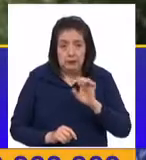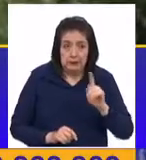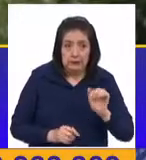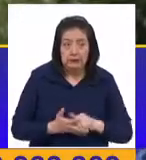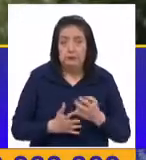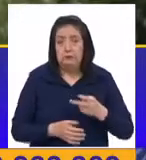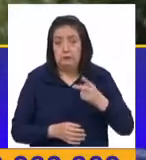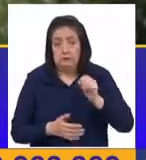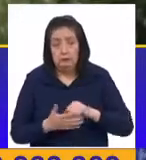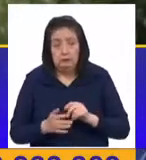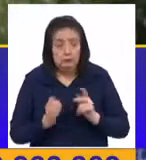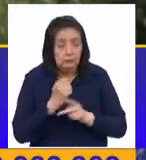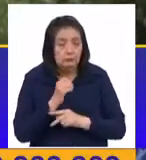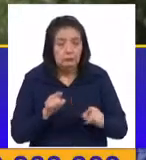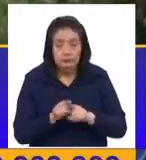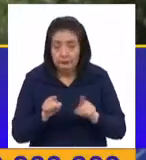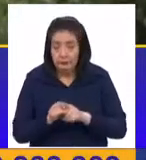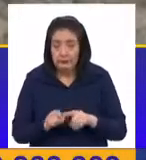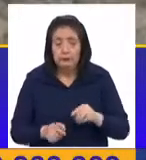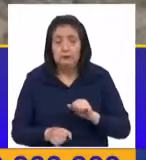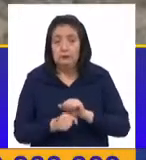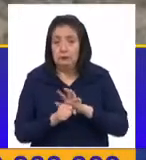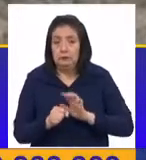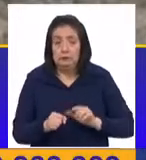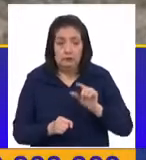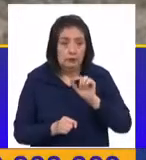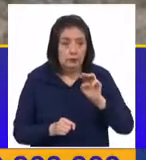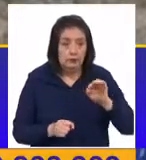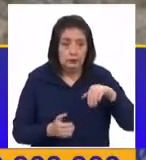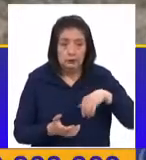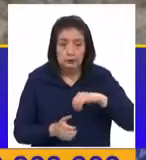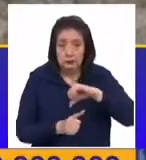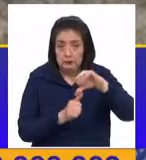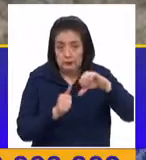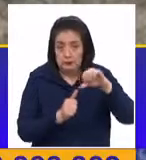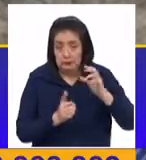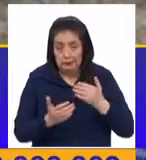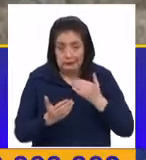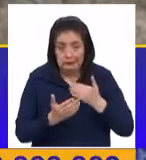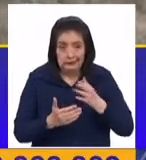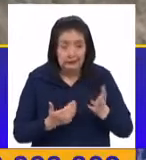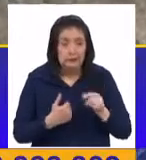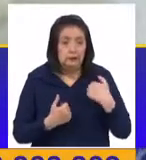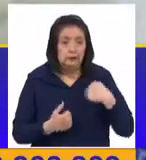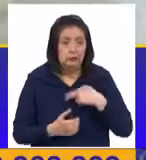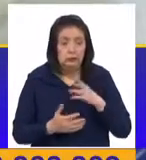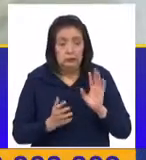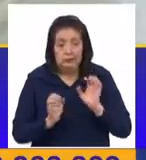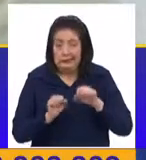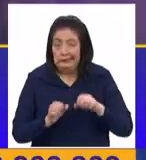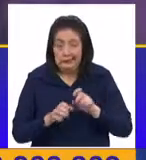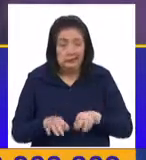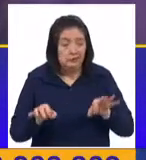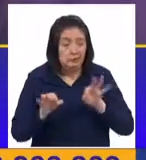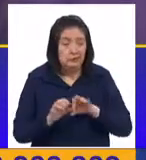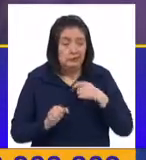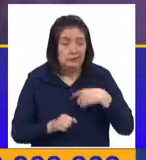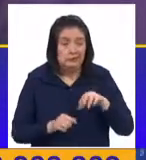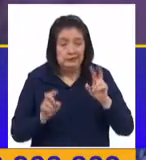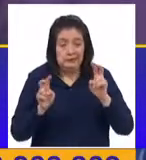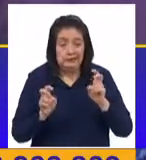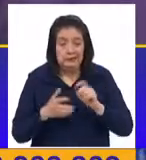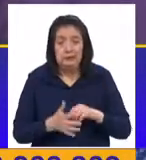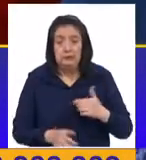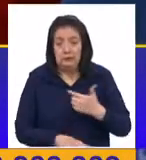varios países e incluso se ha registrado una variante Gamma aquí en Centroamérica, muy cerca de nosotros. Entonces es importante tener en cuenta el tema